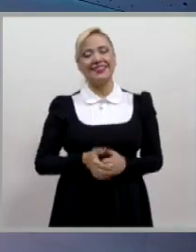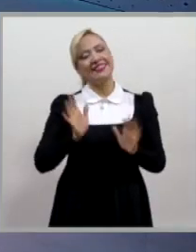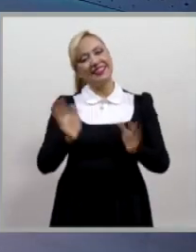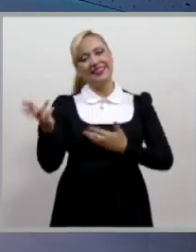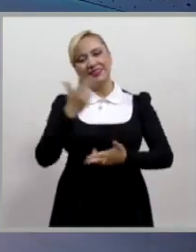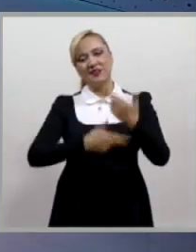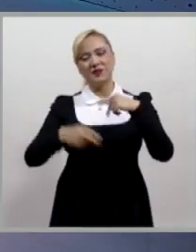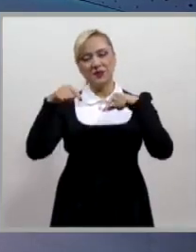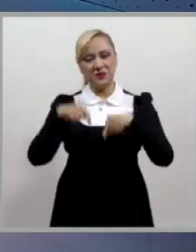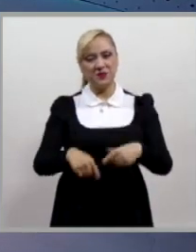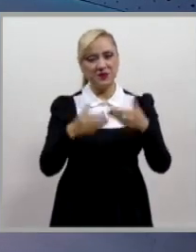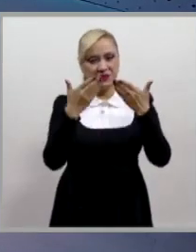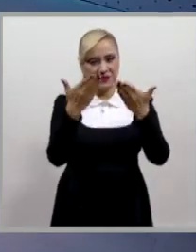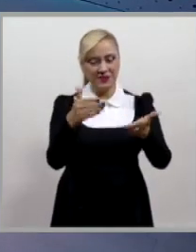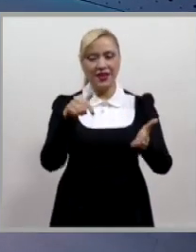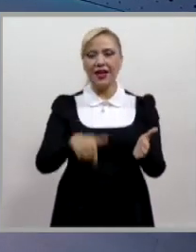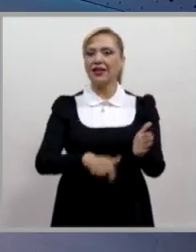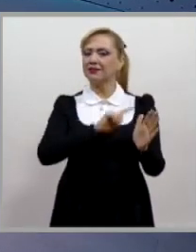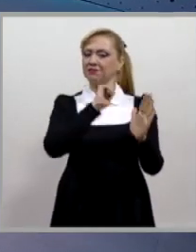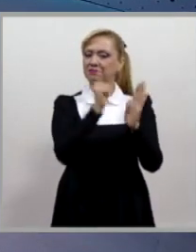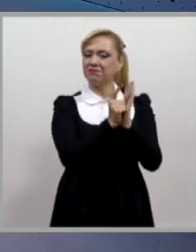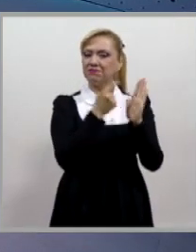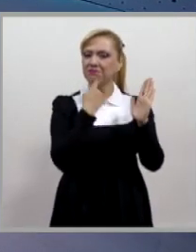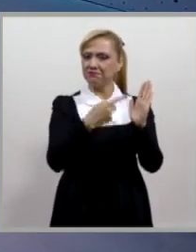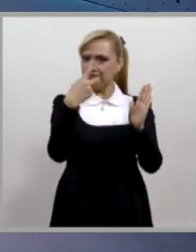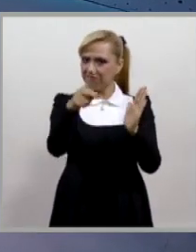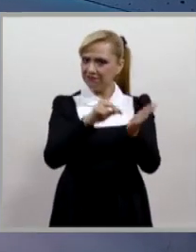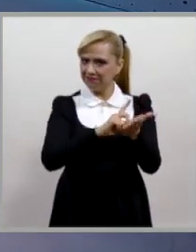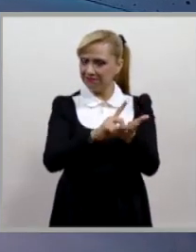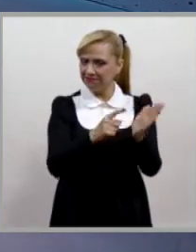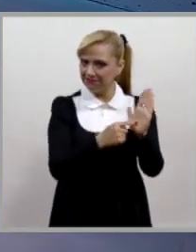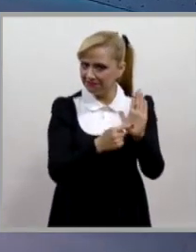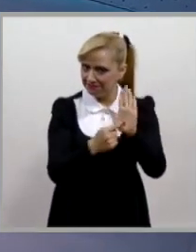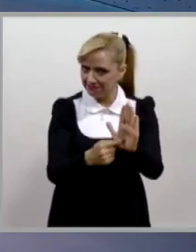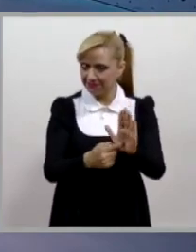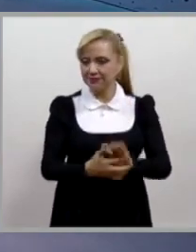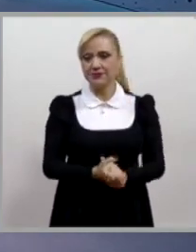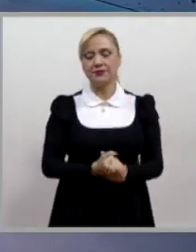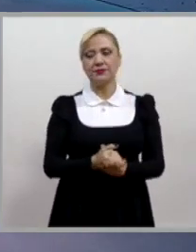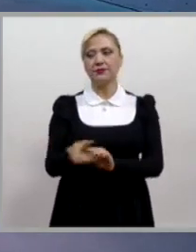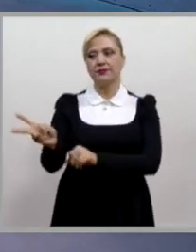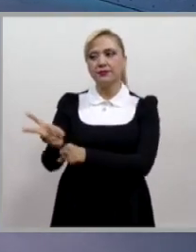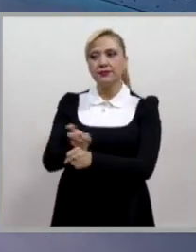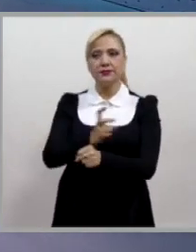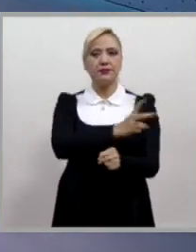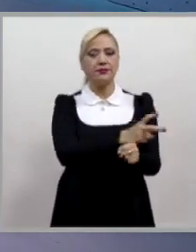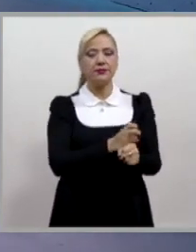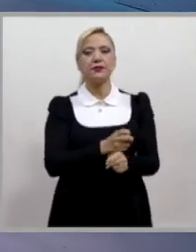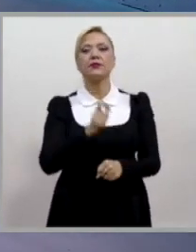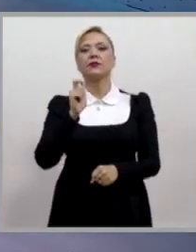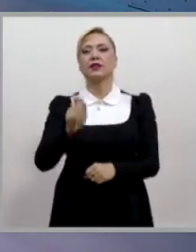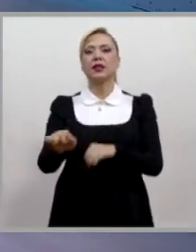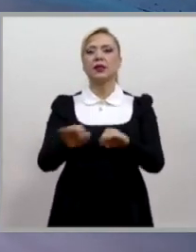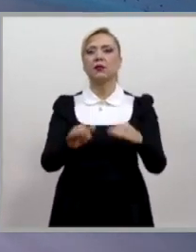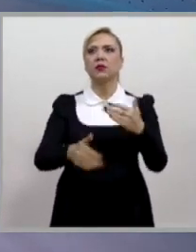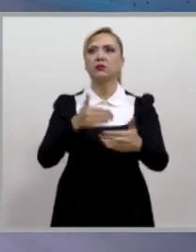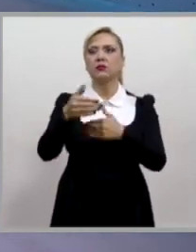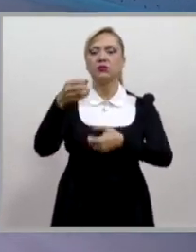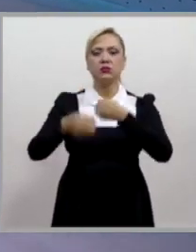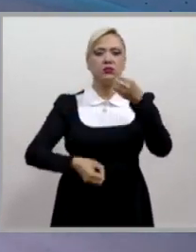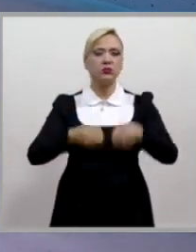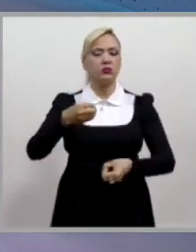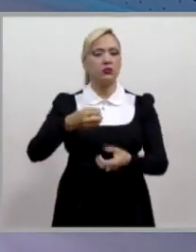Ya estamos de regreso en su programa Tus Derechos. Estamos platicando con una experta y dos expertos sobre la agenda judicial del siglo XXI. Me gustaría,